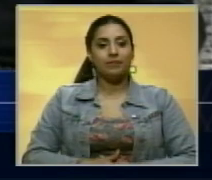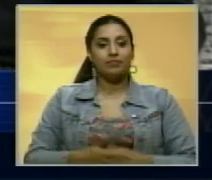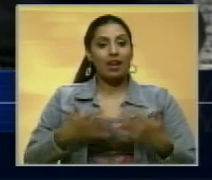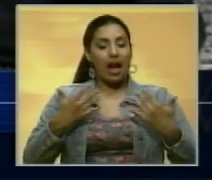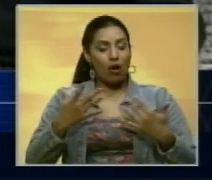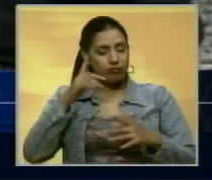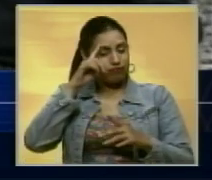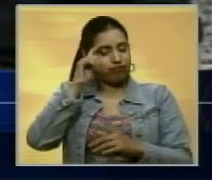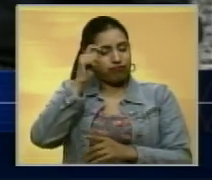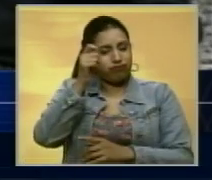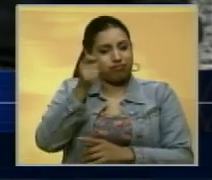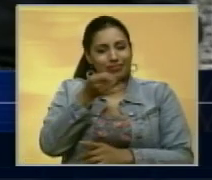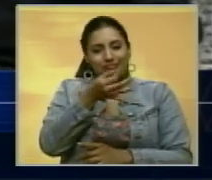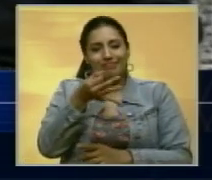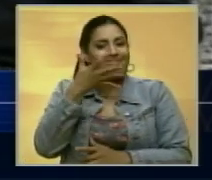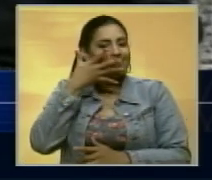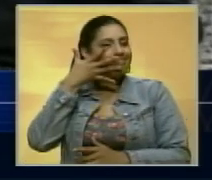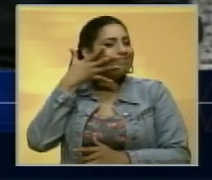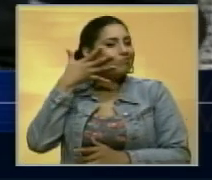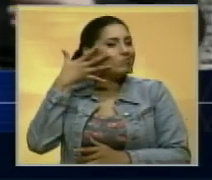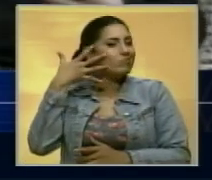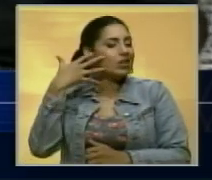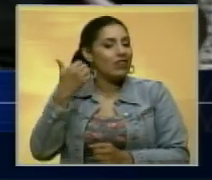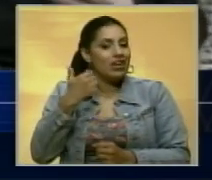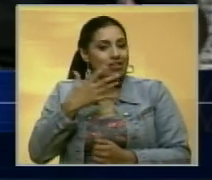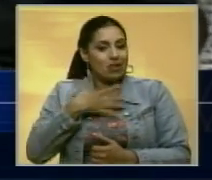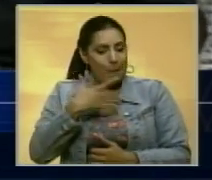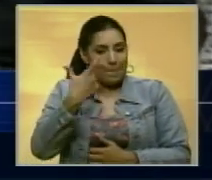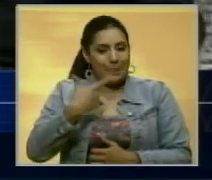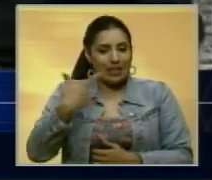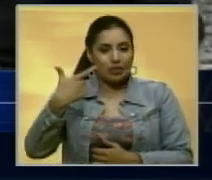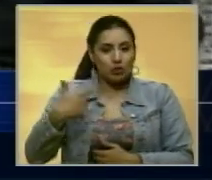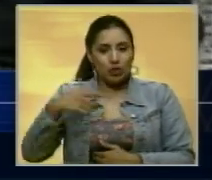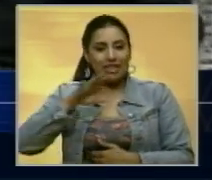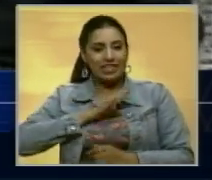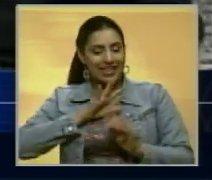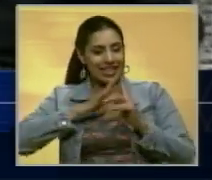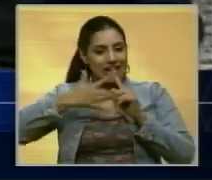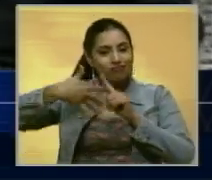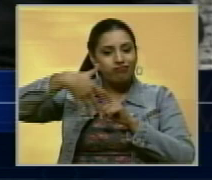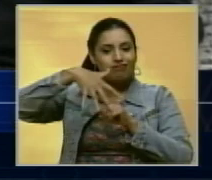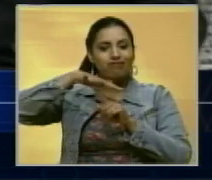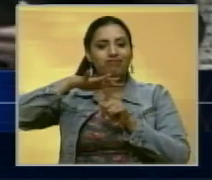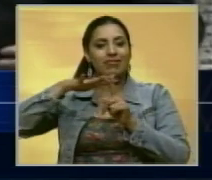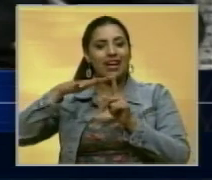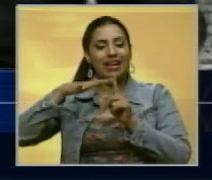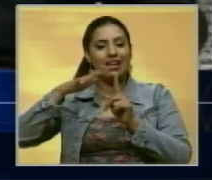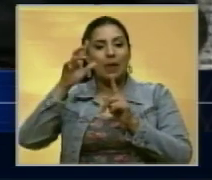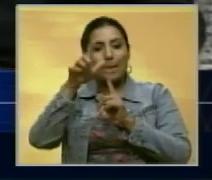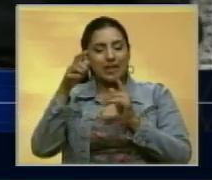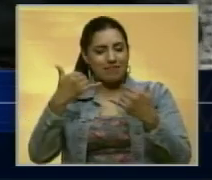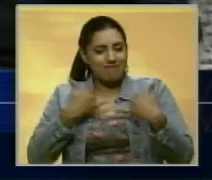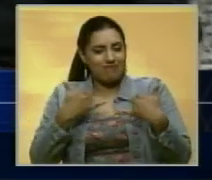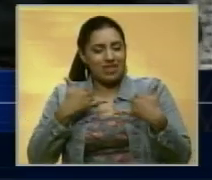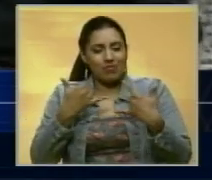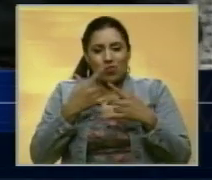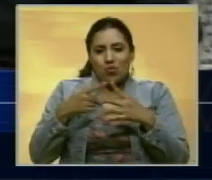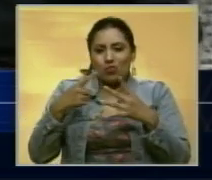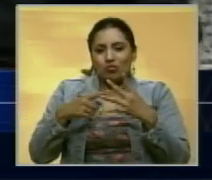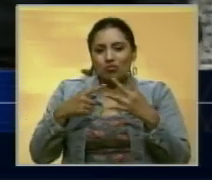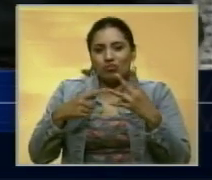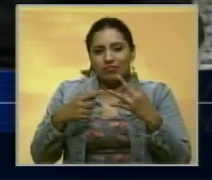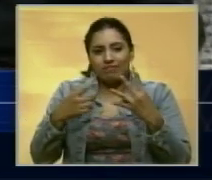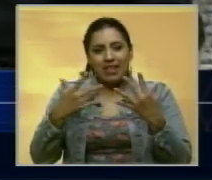un gran honor, es un orgullo que, sobre todo, que colegas, que gente del ambiente, que el público mismo y ese tipo de